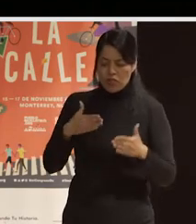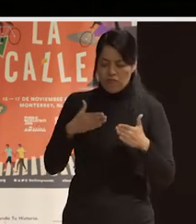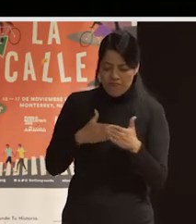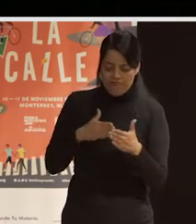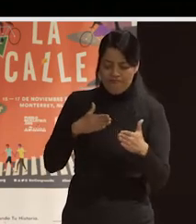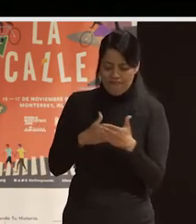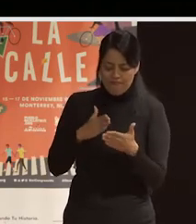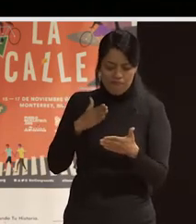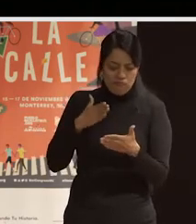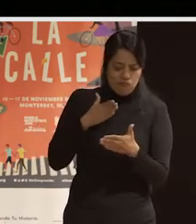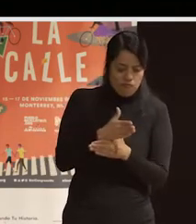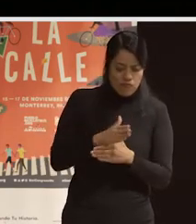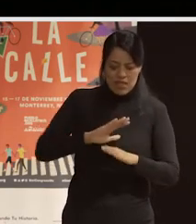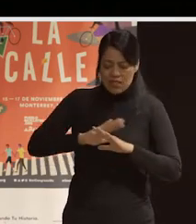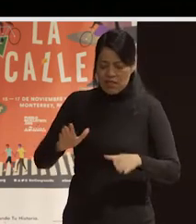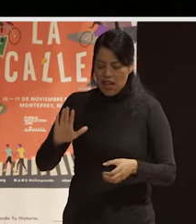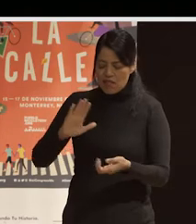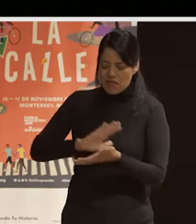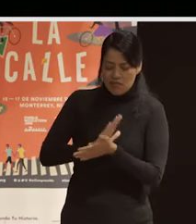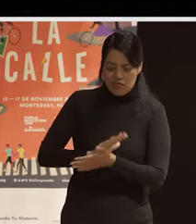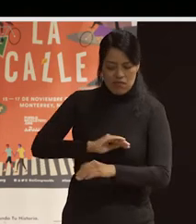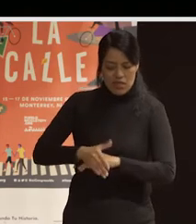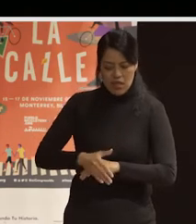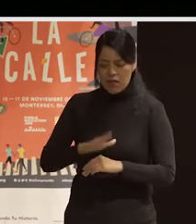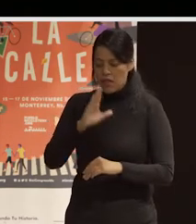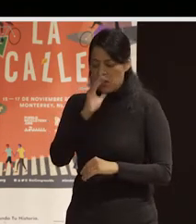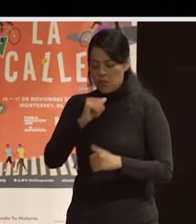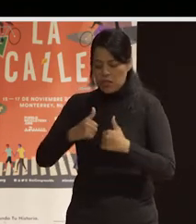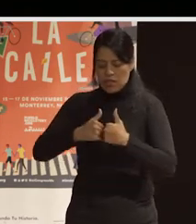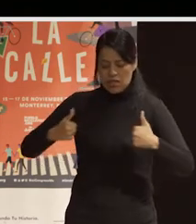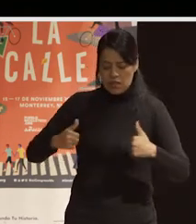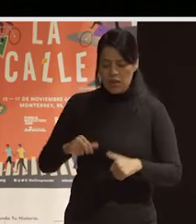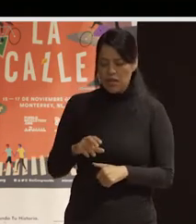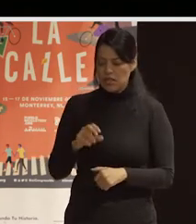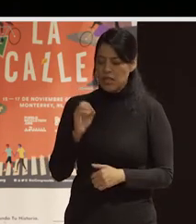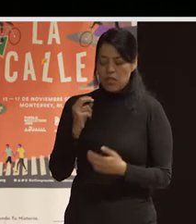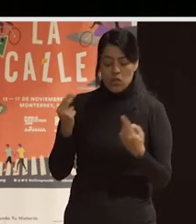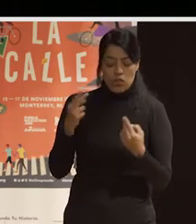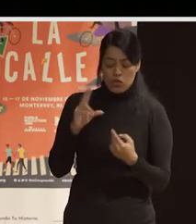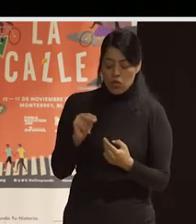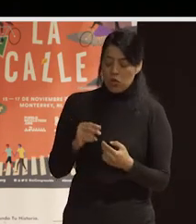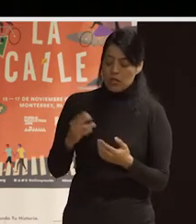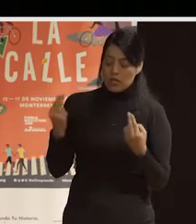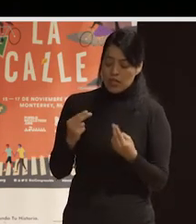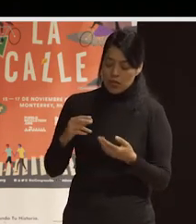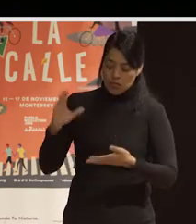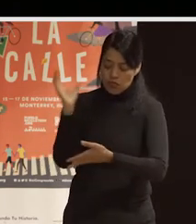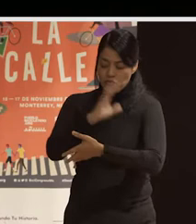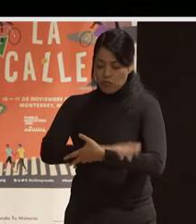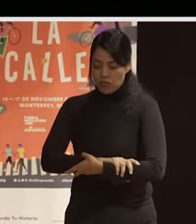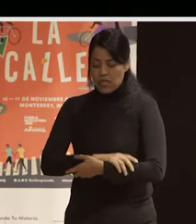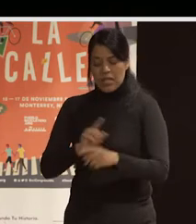formas de discriminación no pueden aislarse unas de otras si no nos toca solidarizarnos entre los